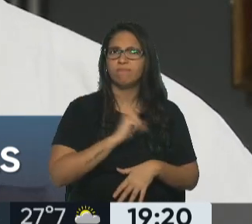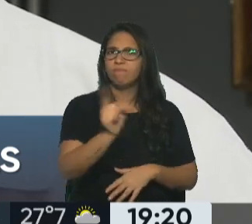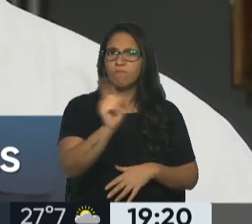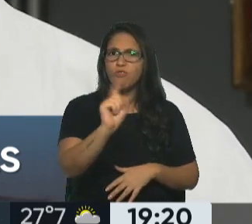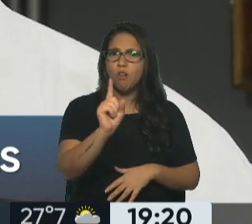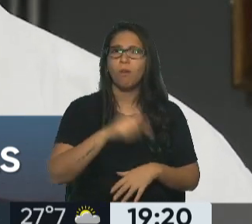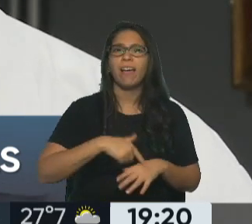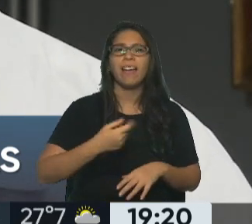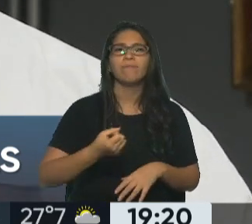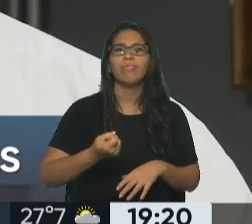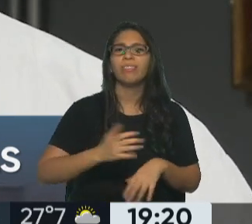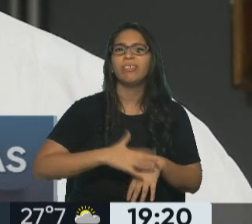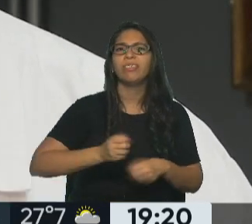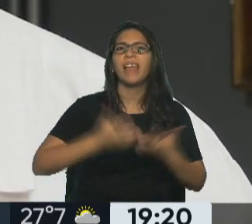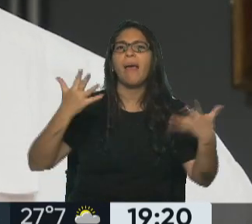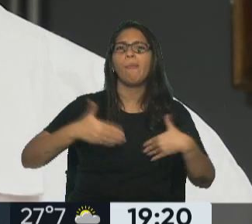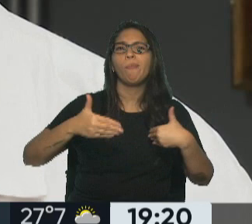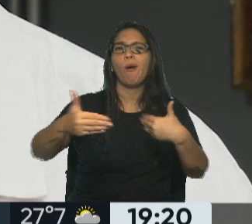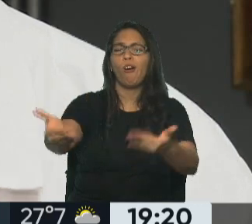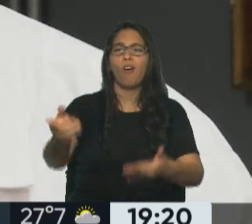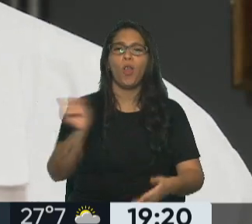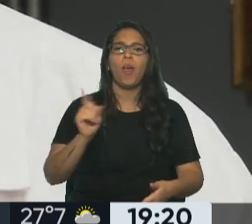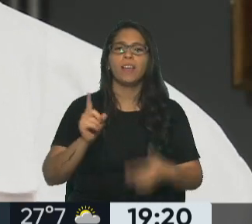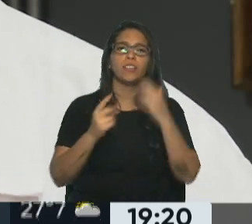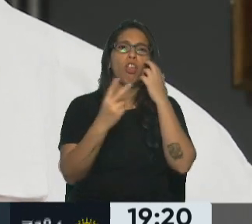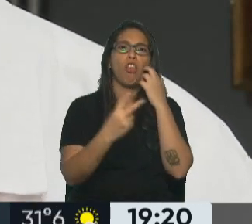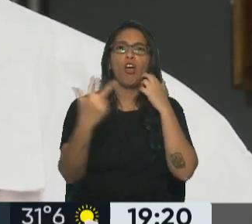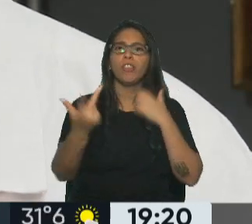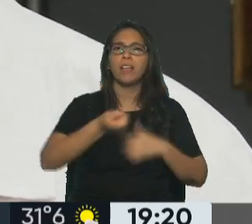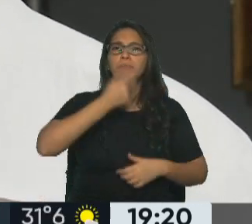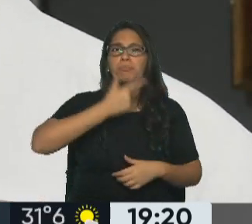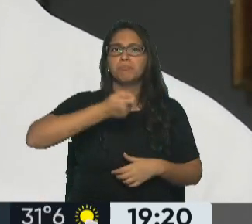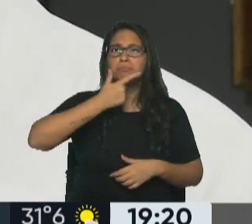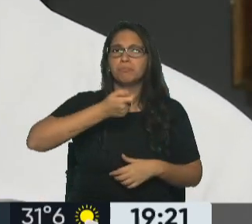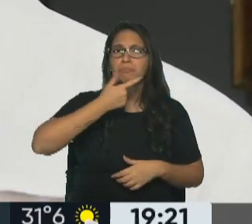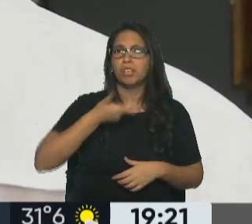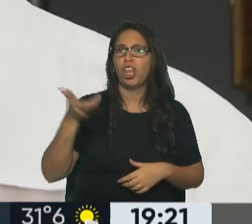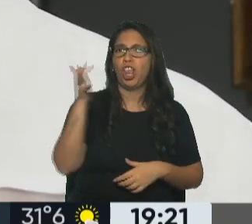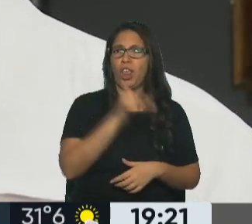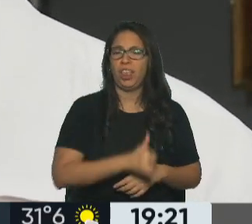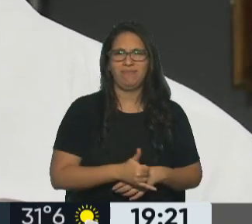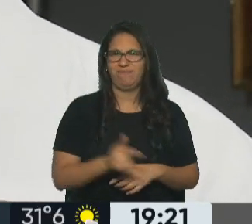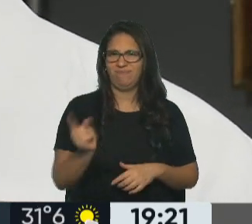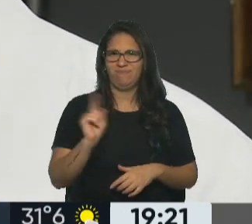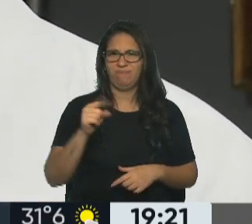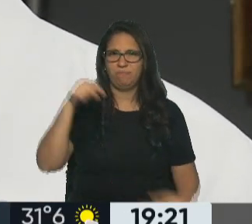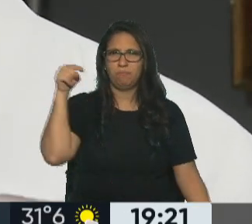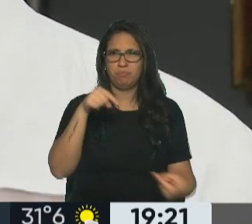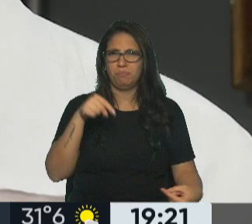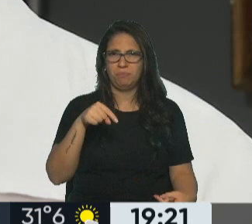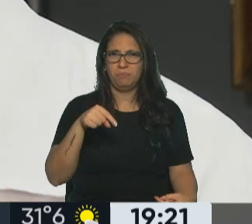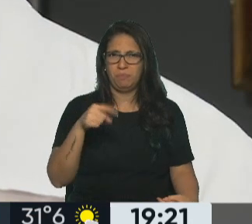consume esporádicamente. Uno no se imagina a alguien consumiendo dos o tres comprimidos de éxtasis todos los días porque sería incompatible con la